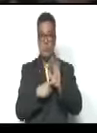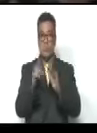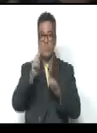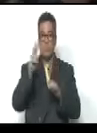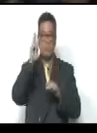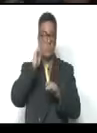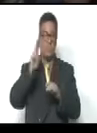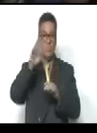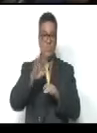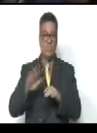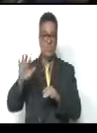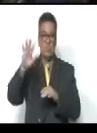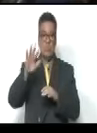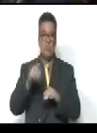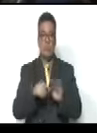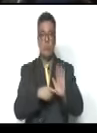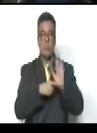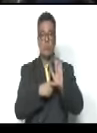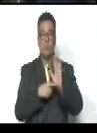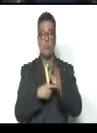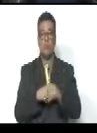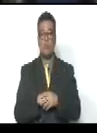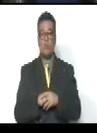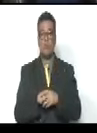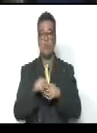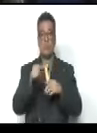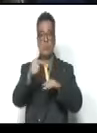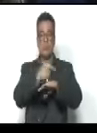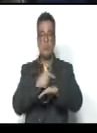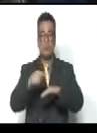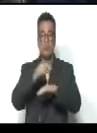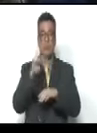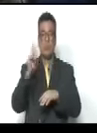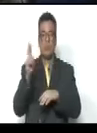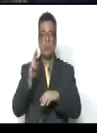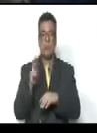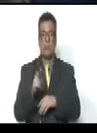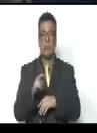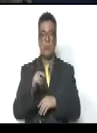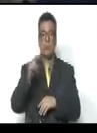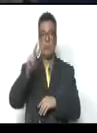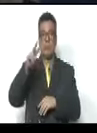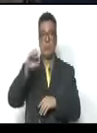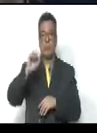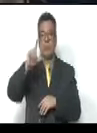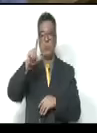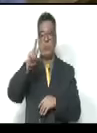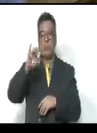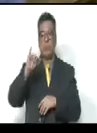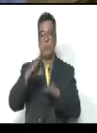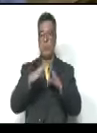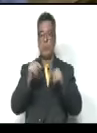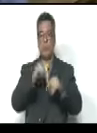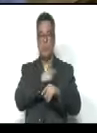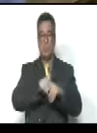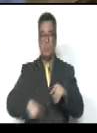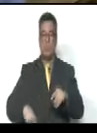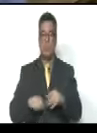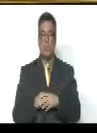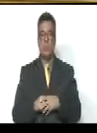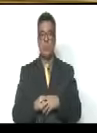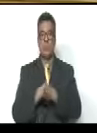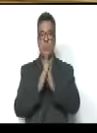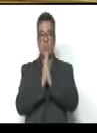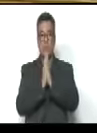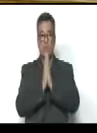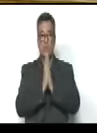la República Bolivariana de Venezuela ante el gobierno de la República de Belarus. Es todo, ciudadano presidente. Por